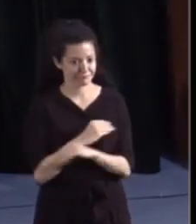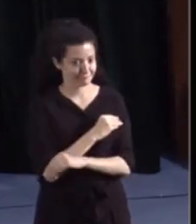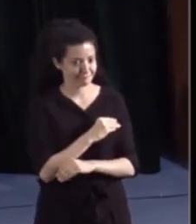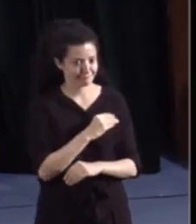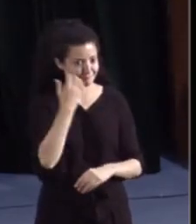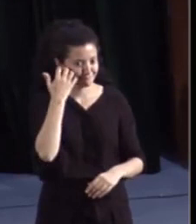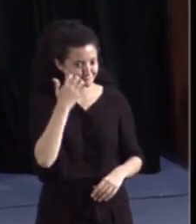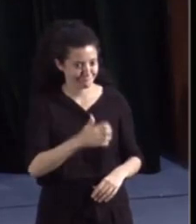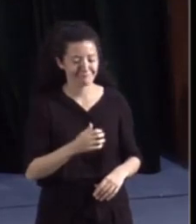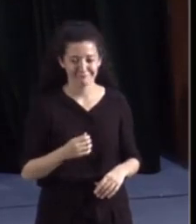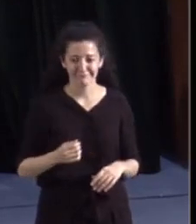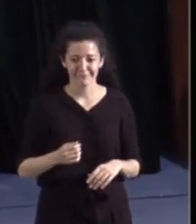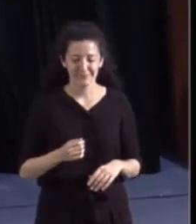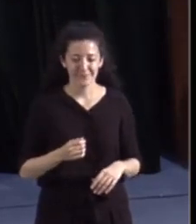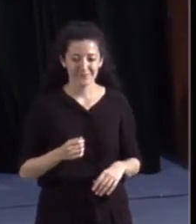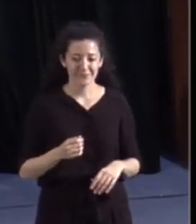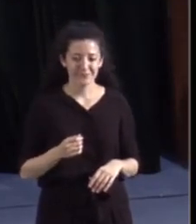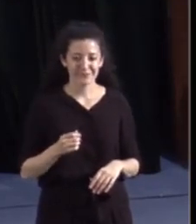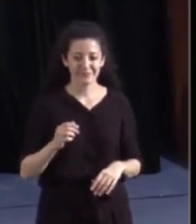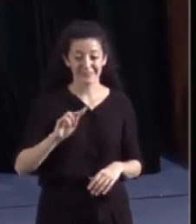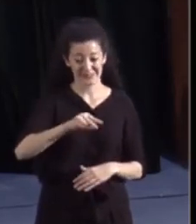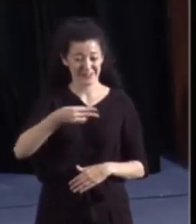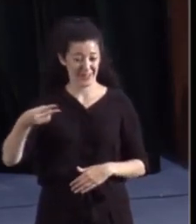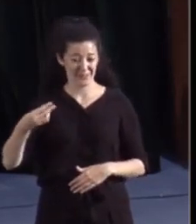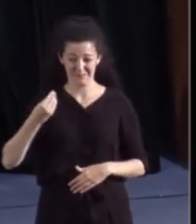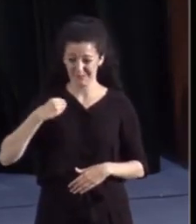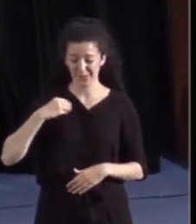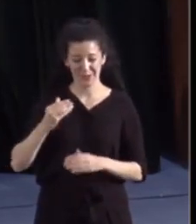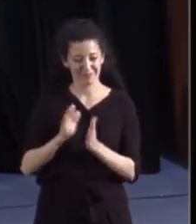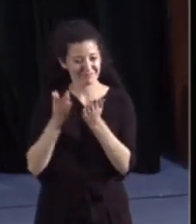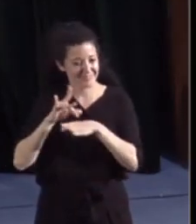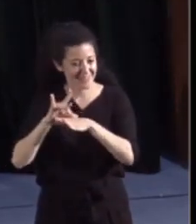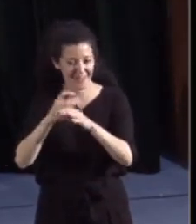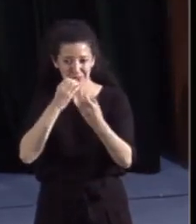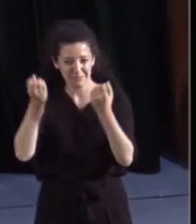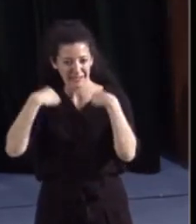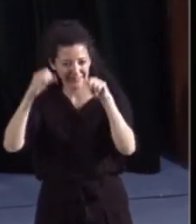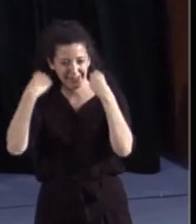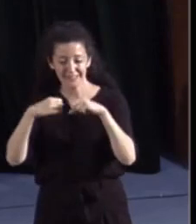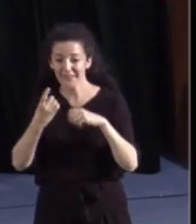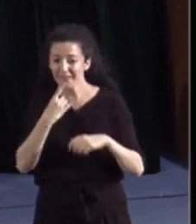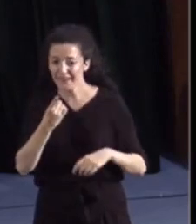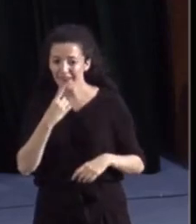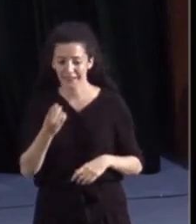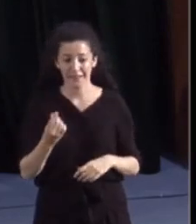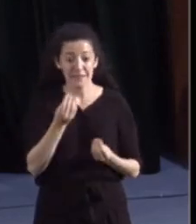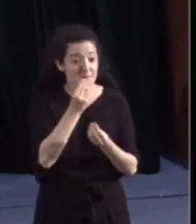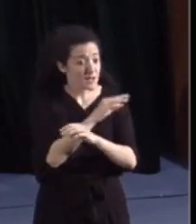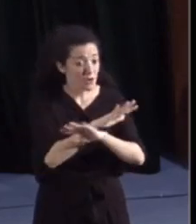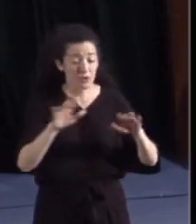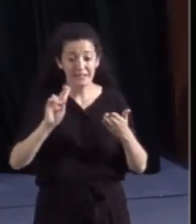son los mismos que se publican en las guías de buenas prácticas, indican que lo óptimo es ubicar la intérprete a la